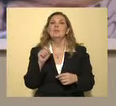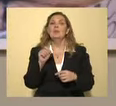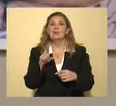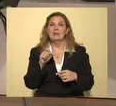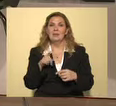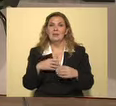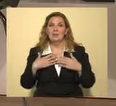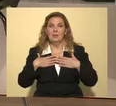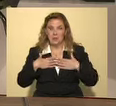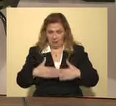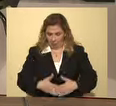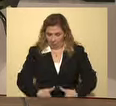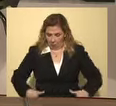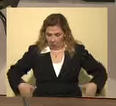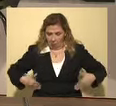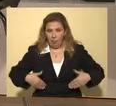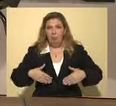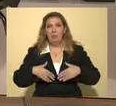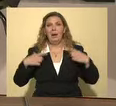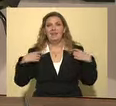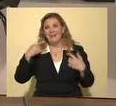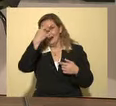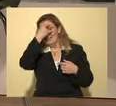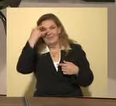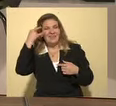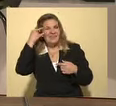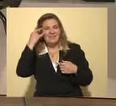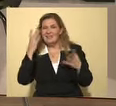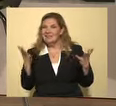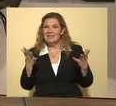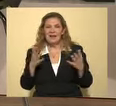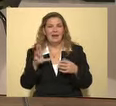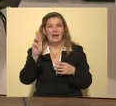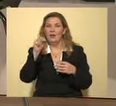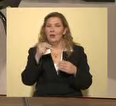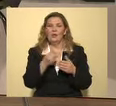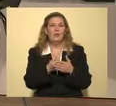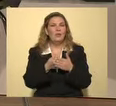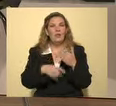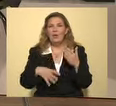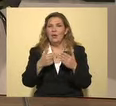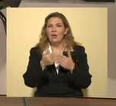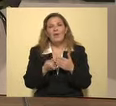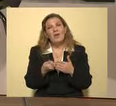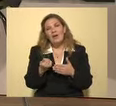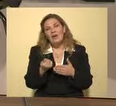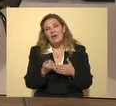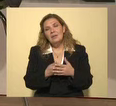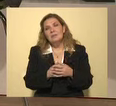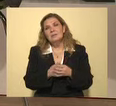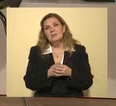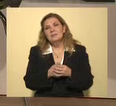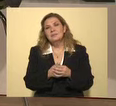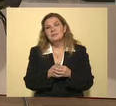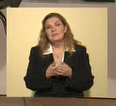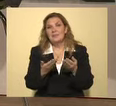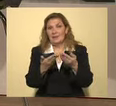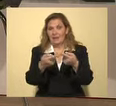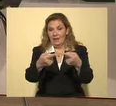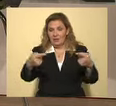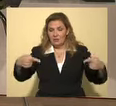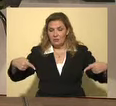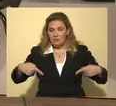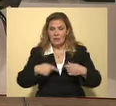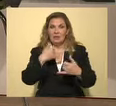cualquier mandil, pónganse cualquier, sí, o sea, no, no necesariamente gastar. Tiene que gastar. Uh-huh. En una charolita, pongan cosas diferentes